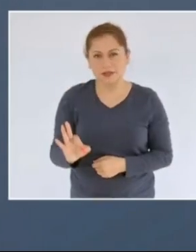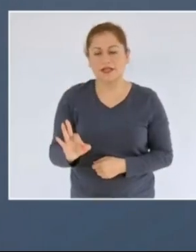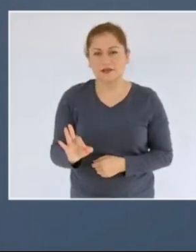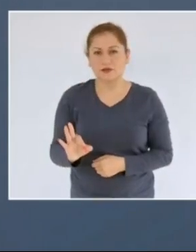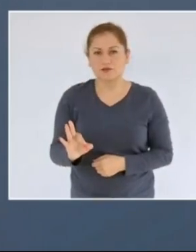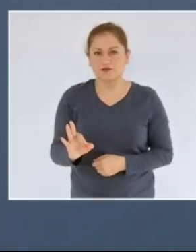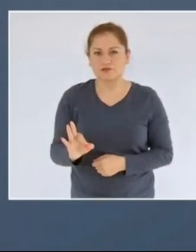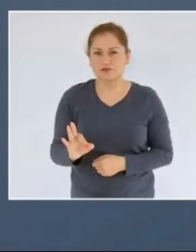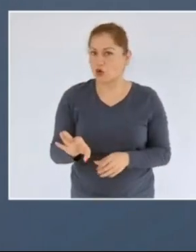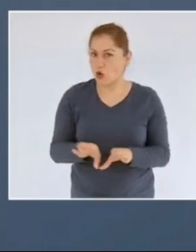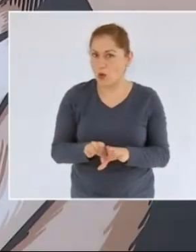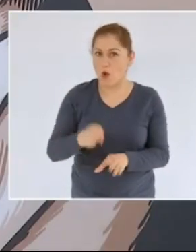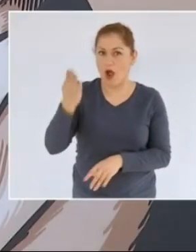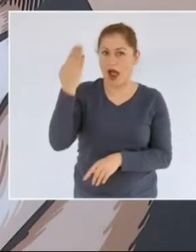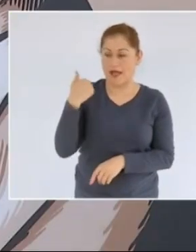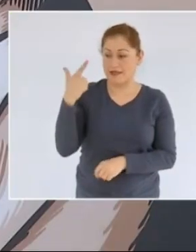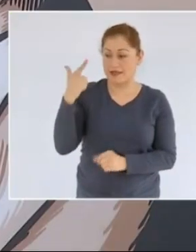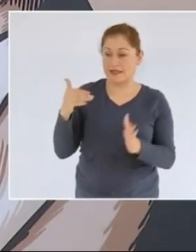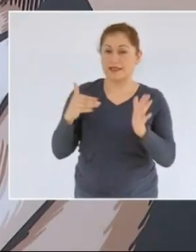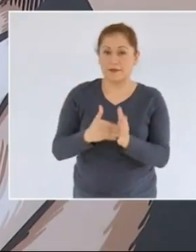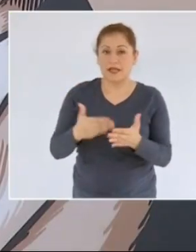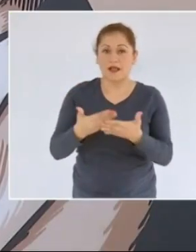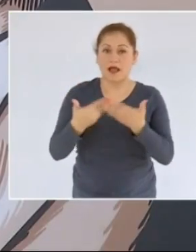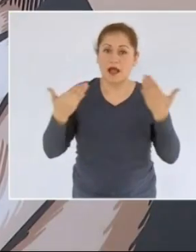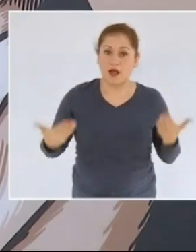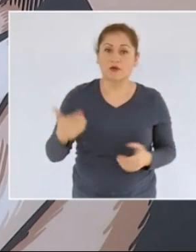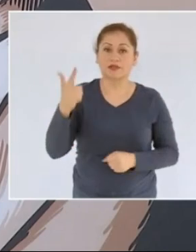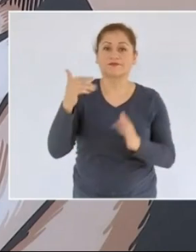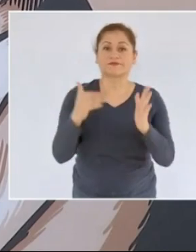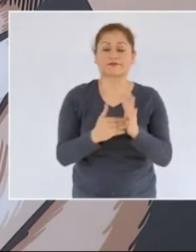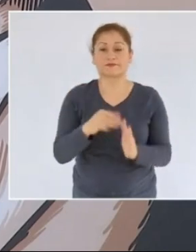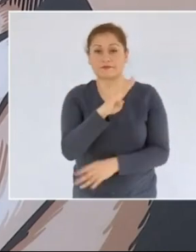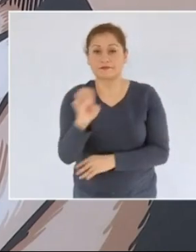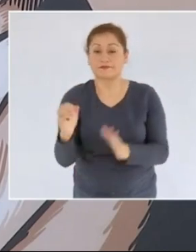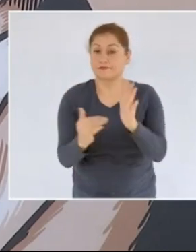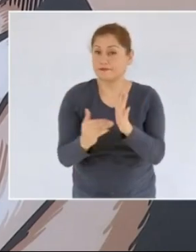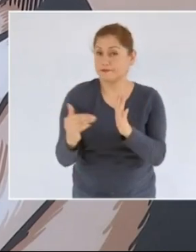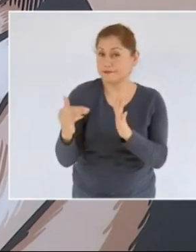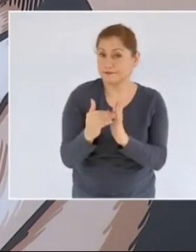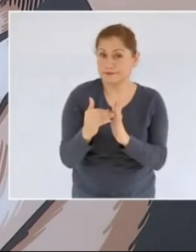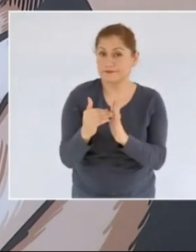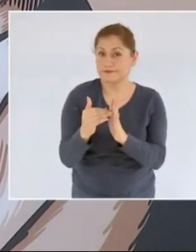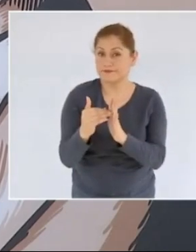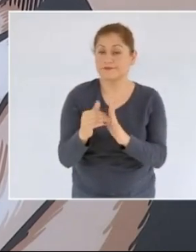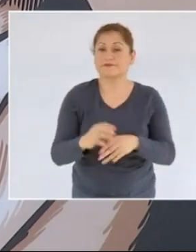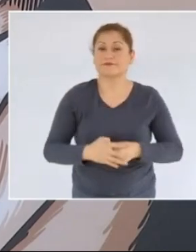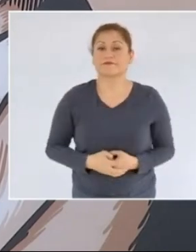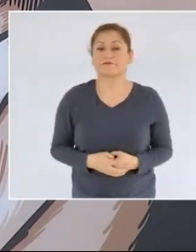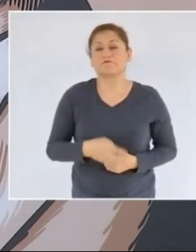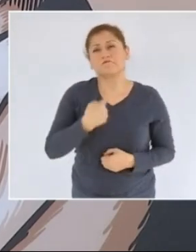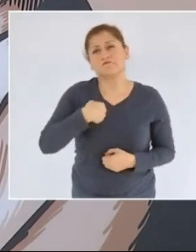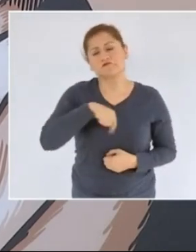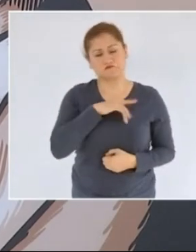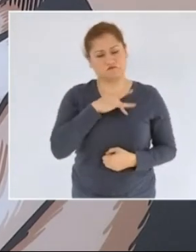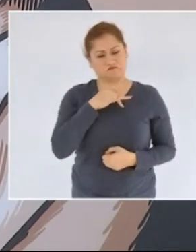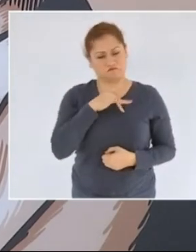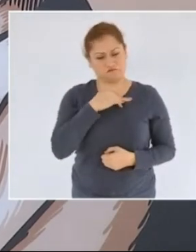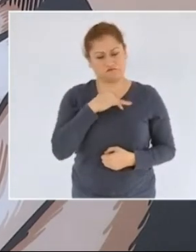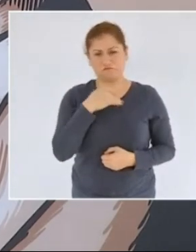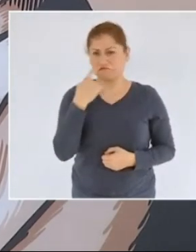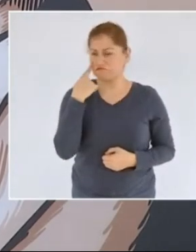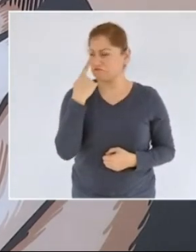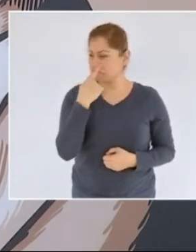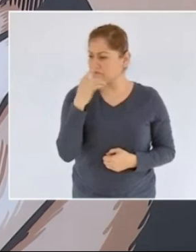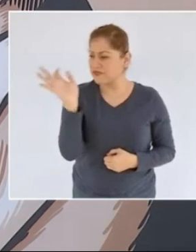de 7,000 a 7,400 millones de barriles. Estimamos que para el presente